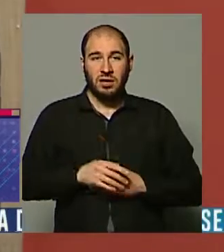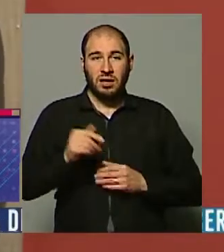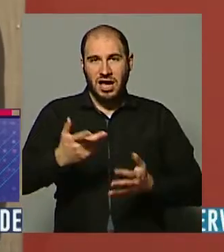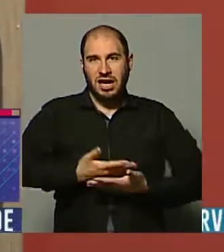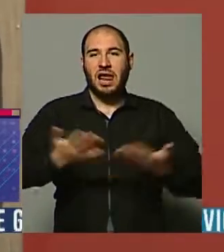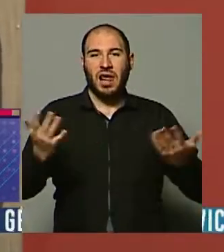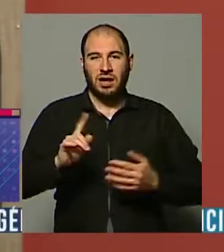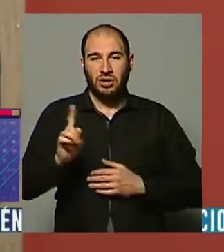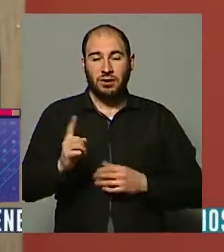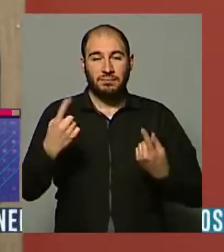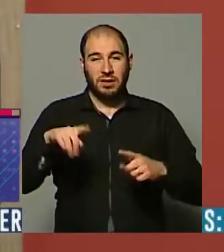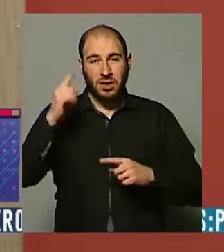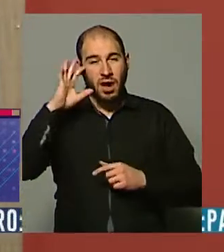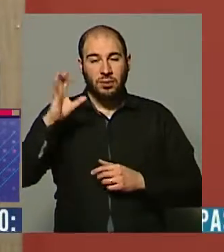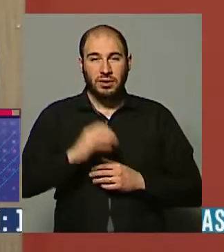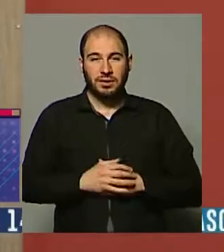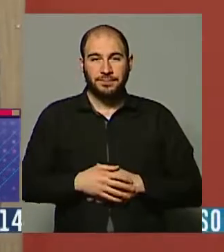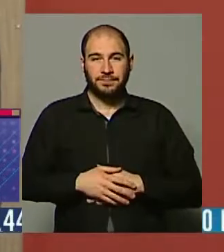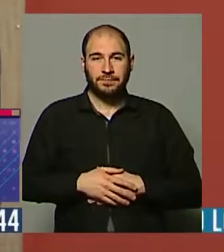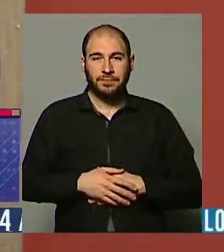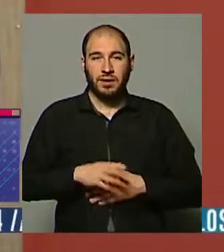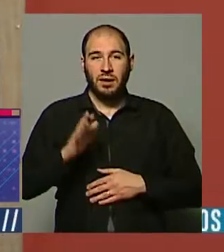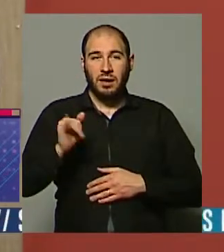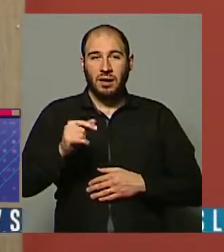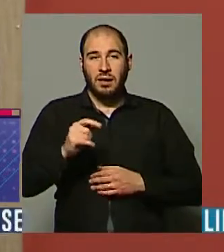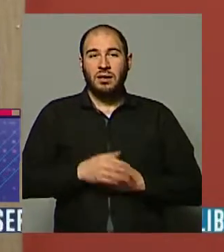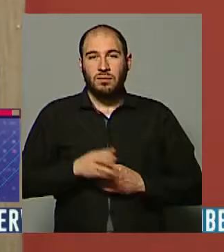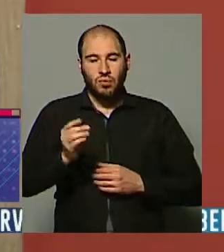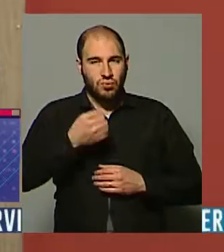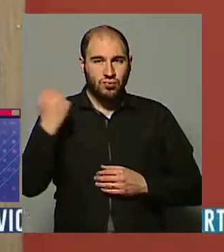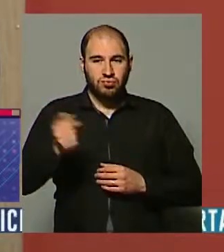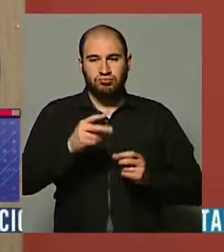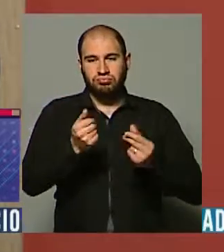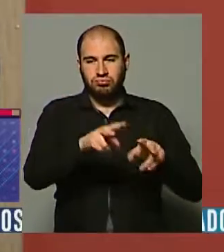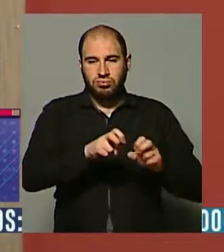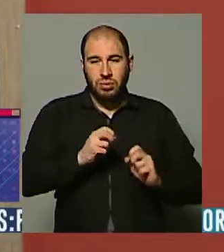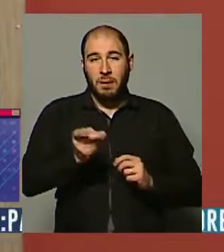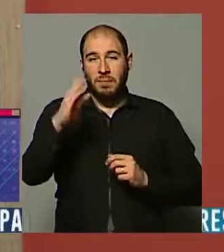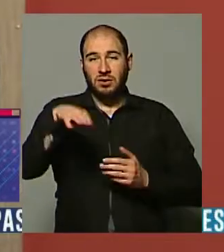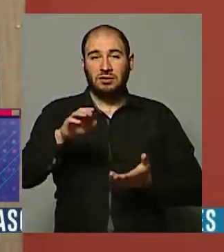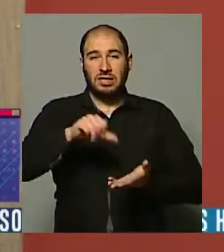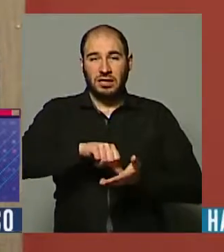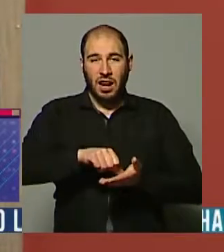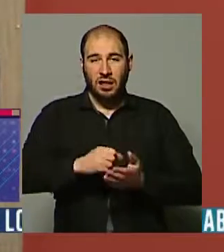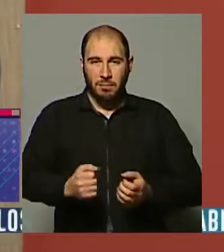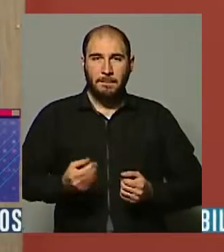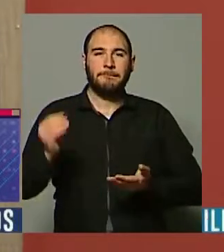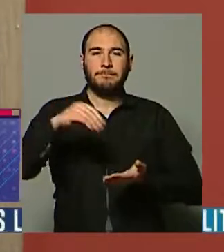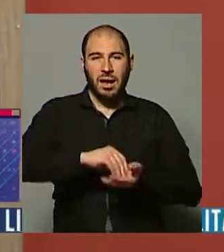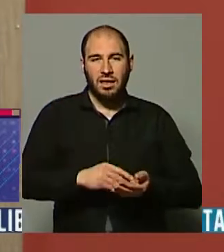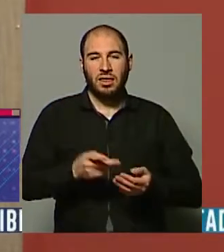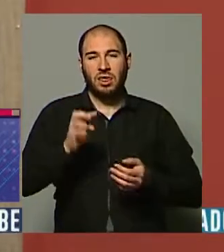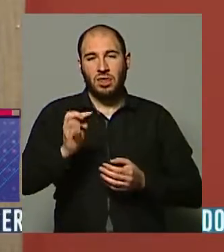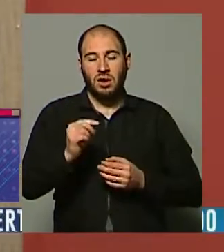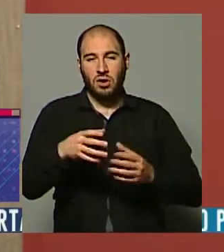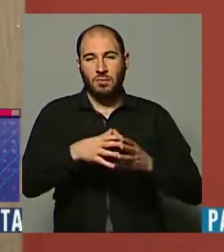masivo, pero hay que recordar y hay que reconocer que sí fue lo suficientemente importante como para que el Banco Central reforzara las divisas